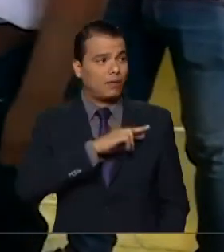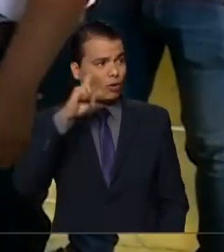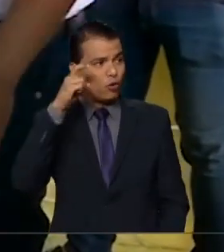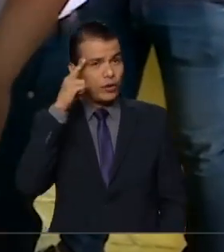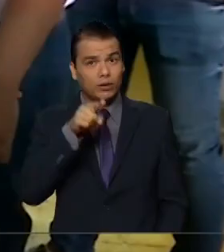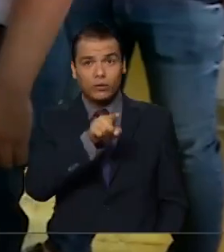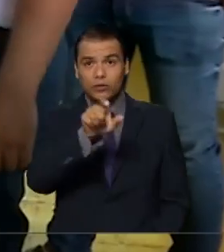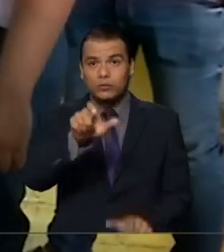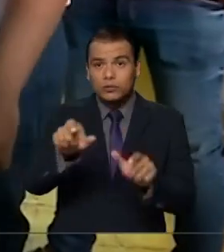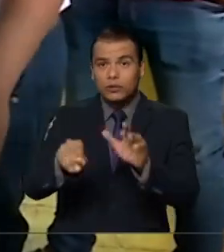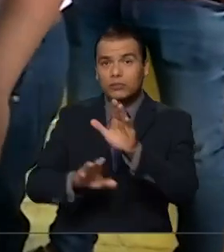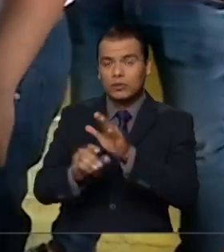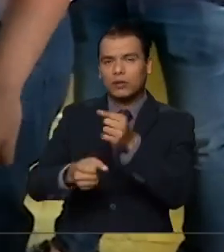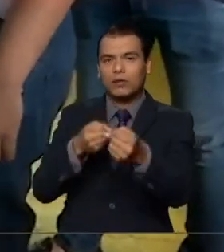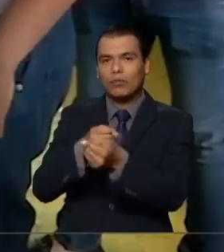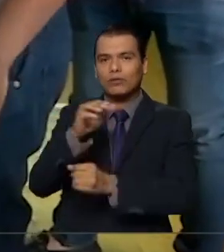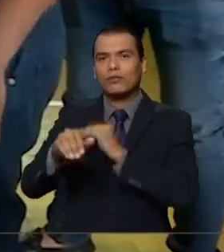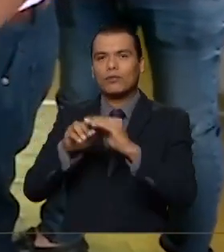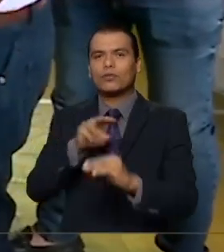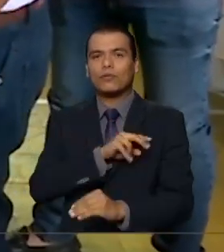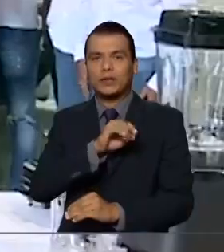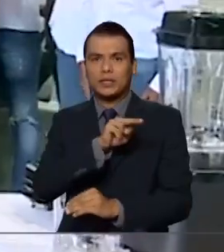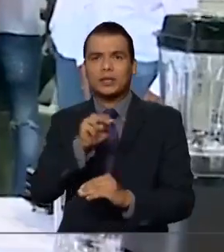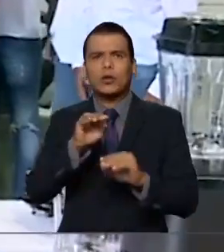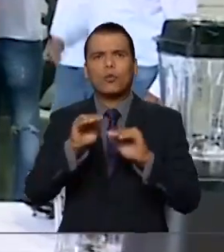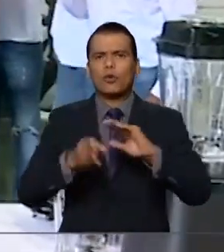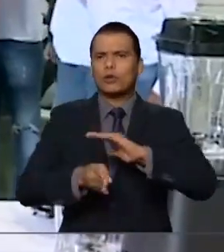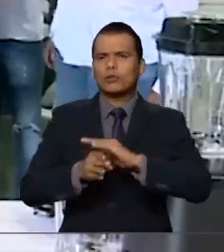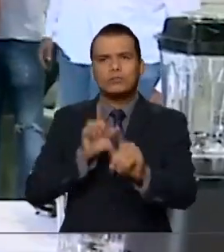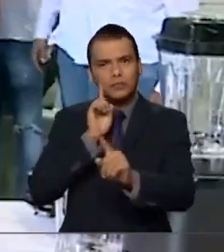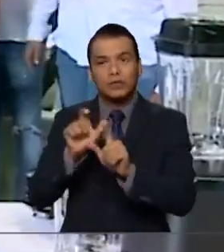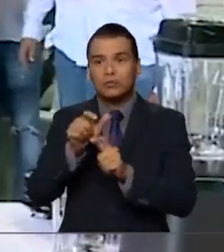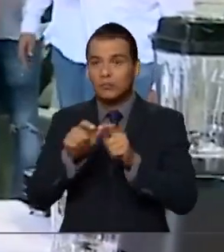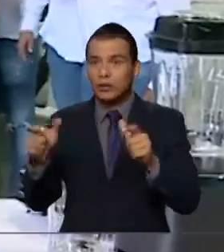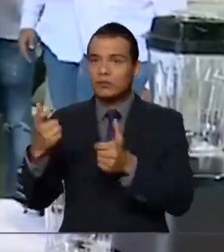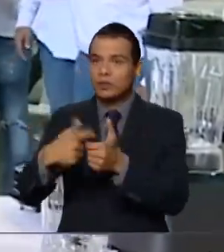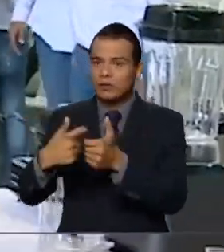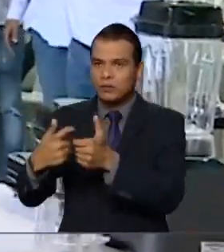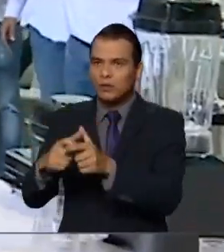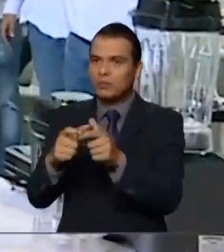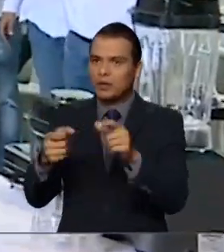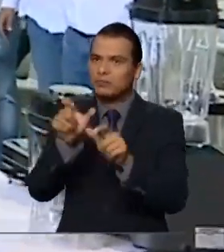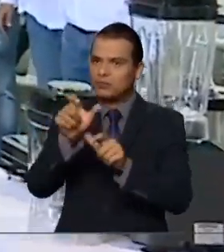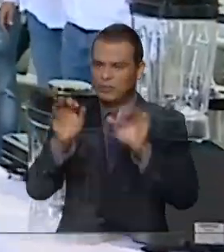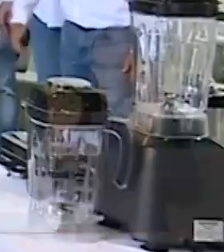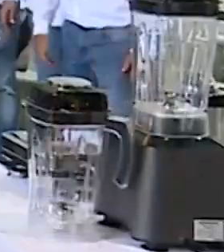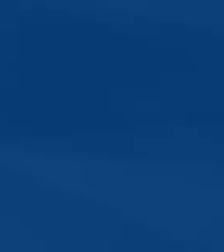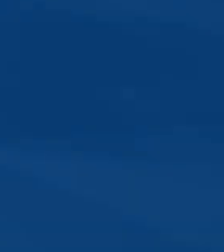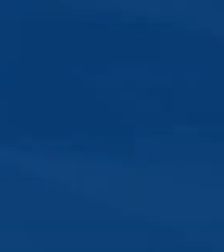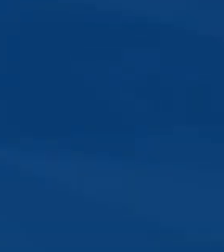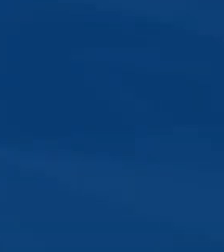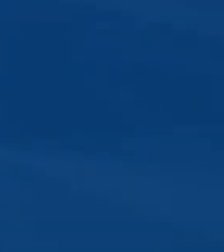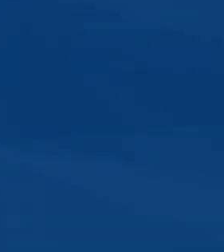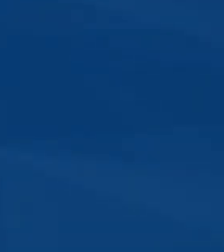La ruta Valle-IN continuará ejecutando nuevas convocatorias para que la ciudadanía pueda inscribirse y acceder al apoyo.